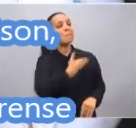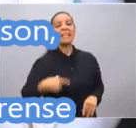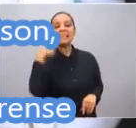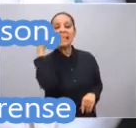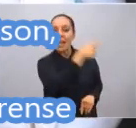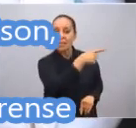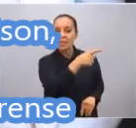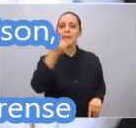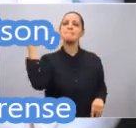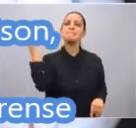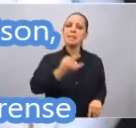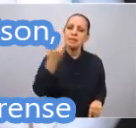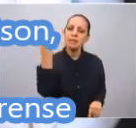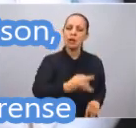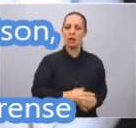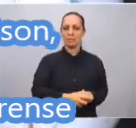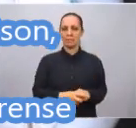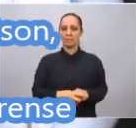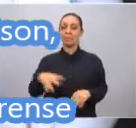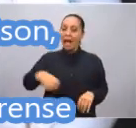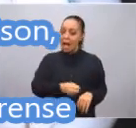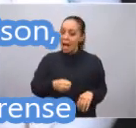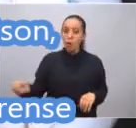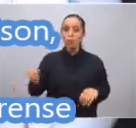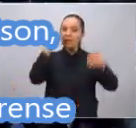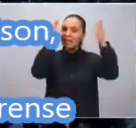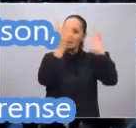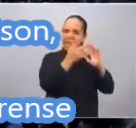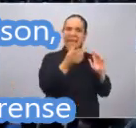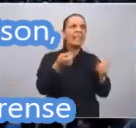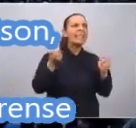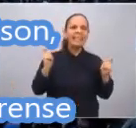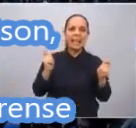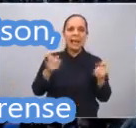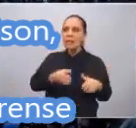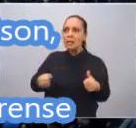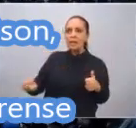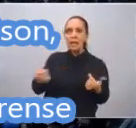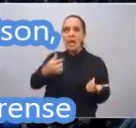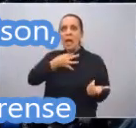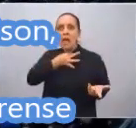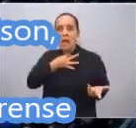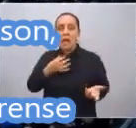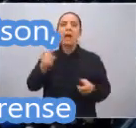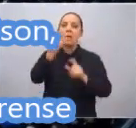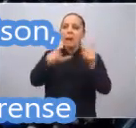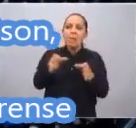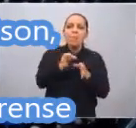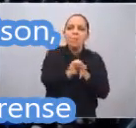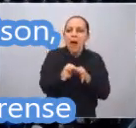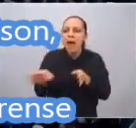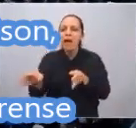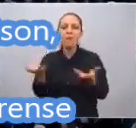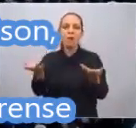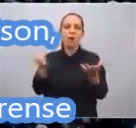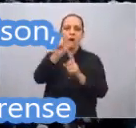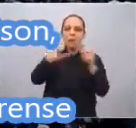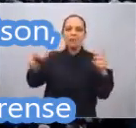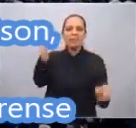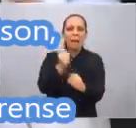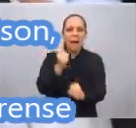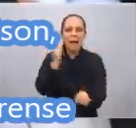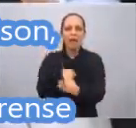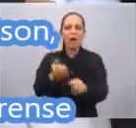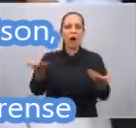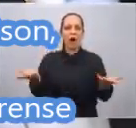mintió. El ajuste de Milei lo está pagando el pueblo, la clase media, los